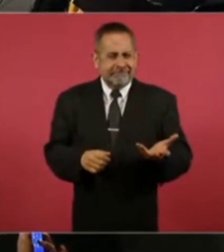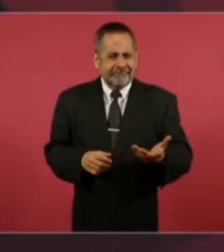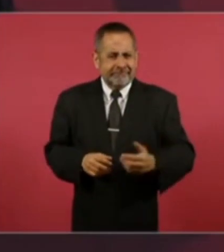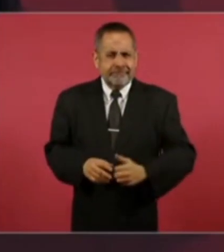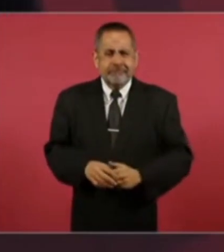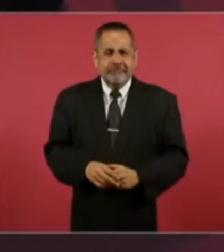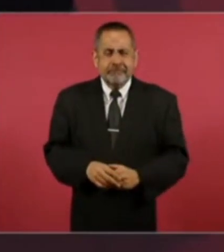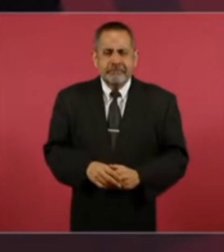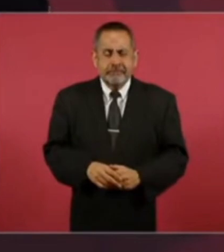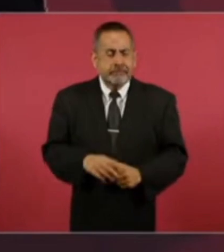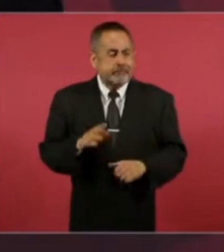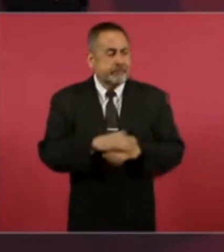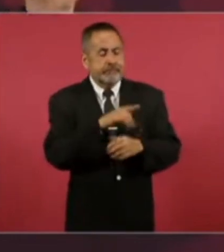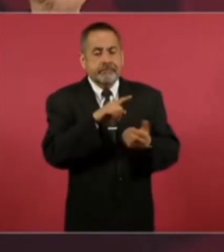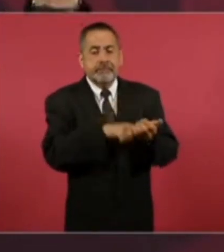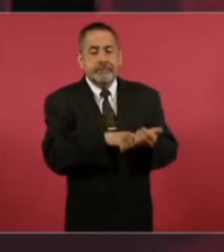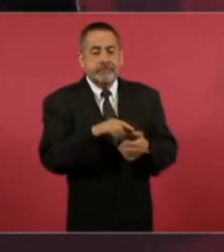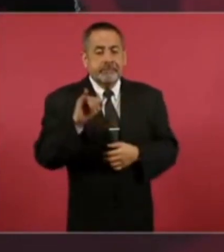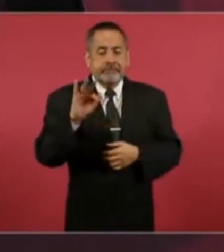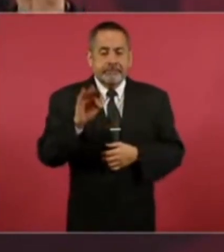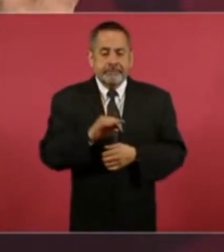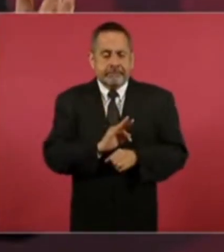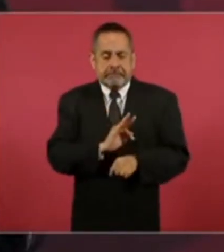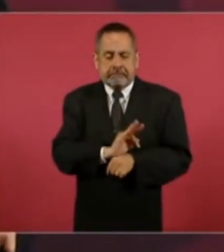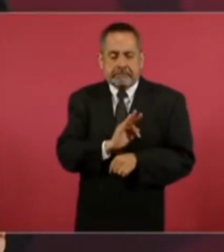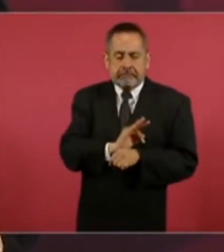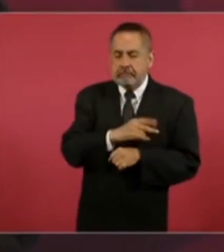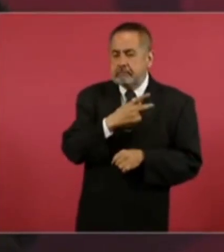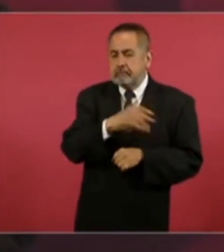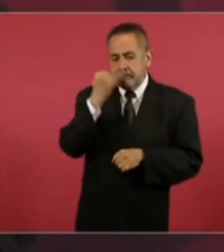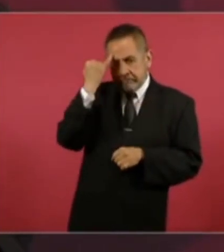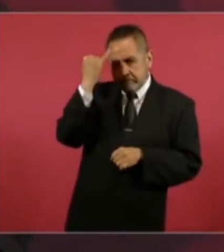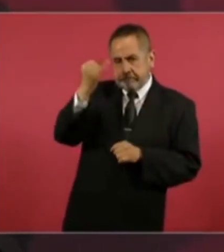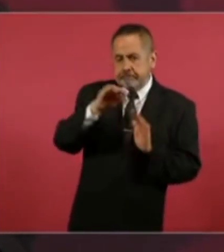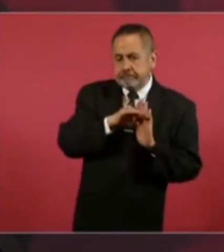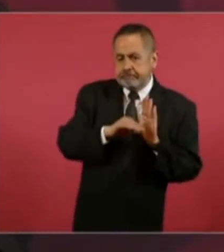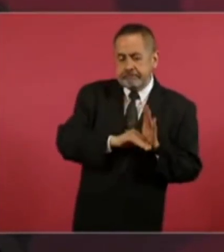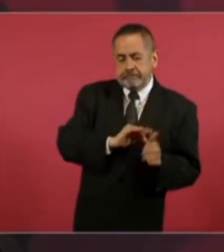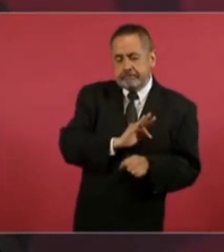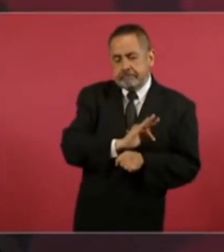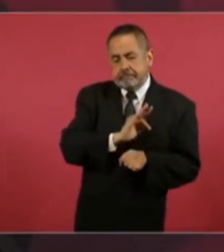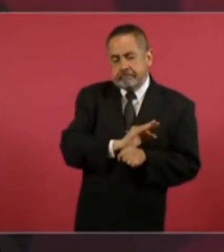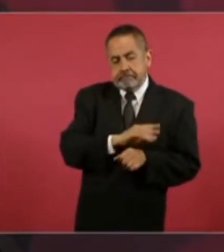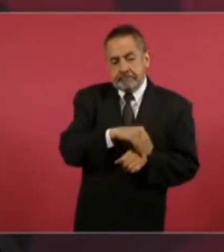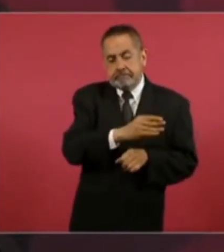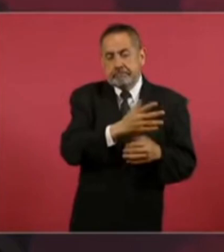porque este organismo tiene sus criterios